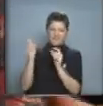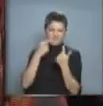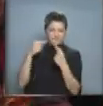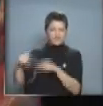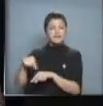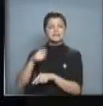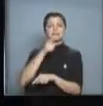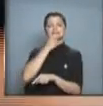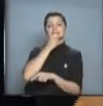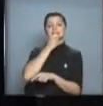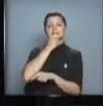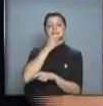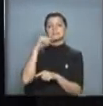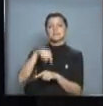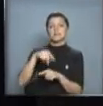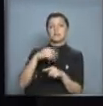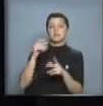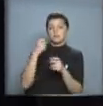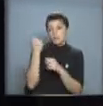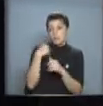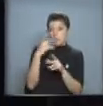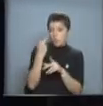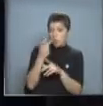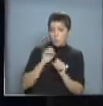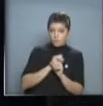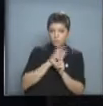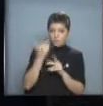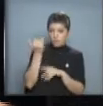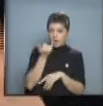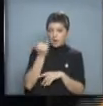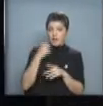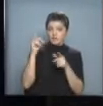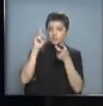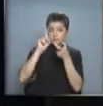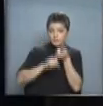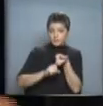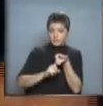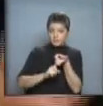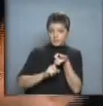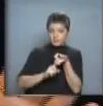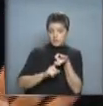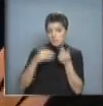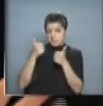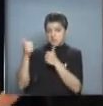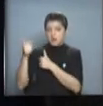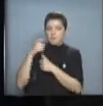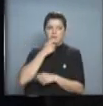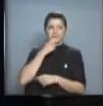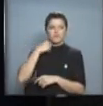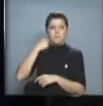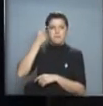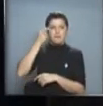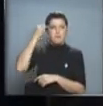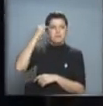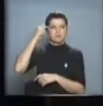pase, si llega a pasar un divorcio, un desacuerdo... Se van a divorciar, pero no por miedo al divorcio, no va a casarse. ¿Quieres